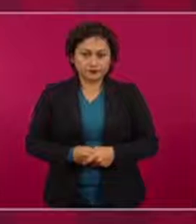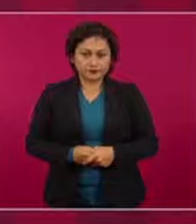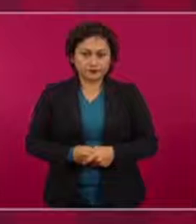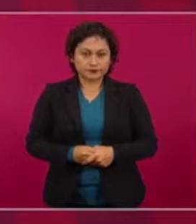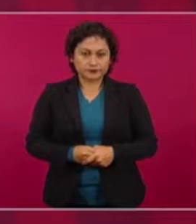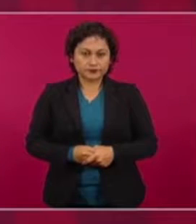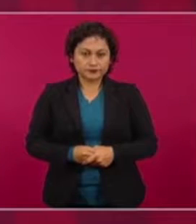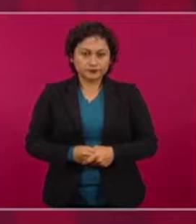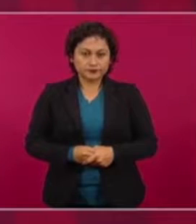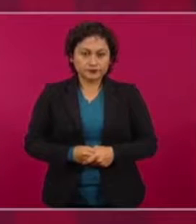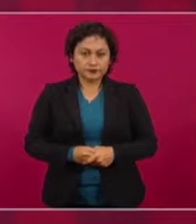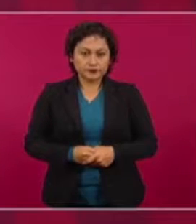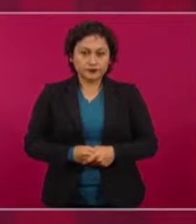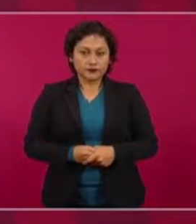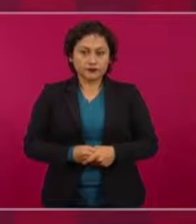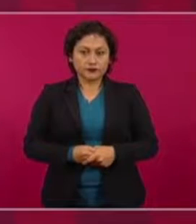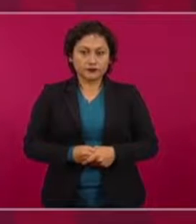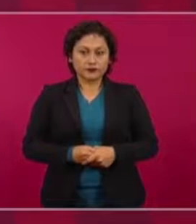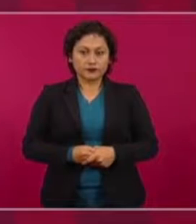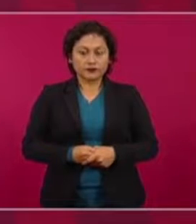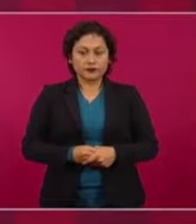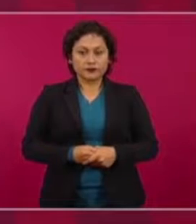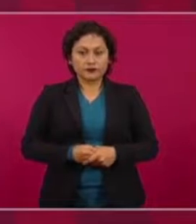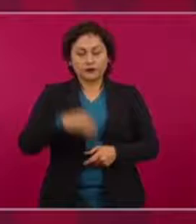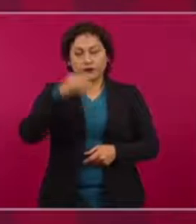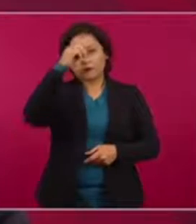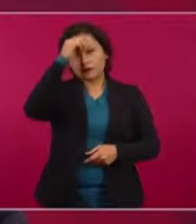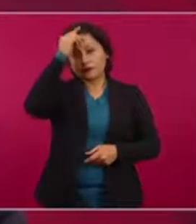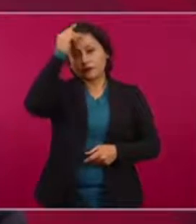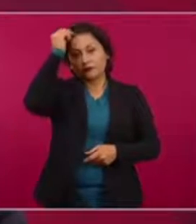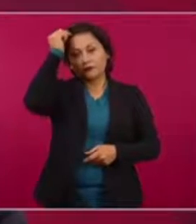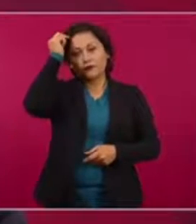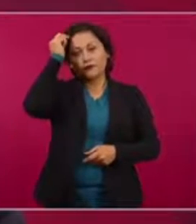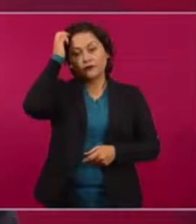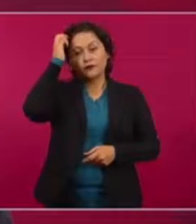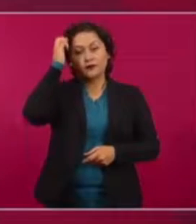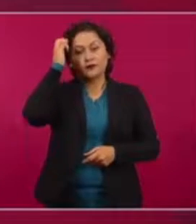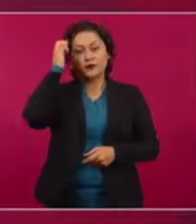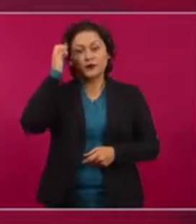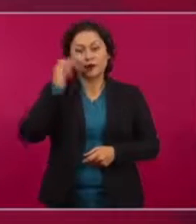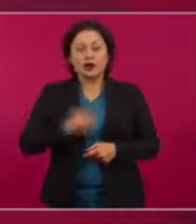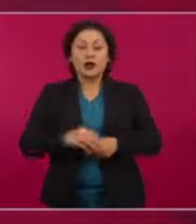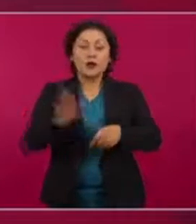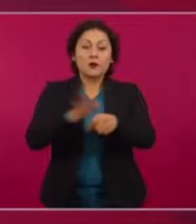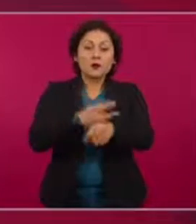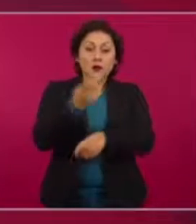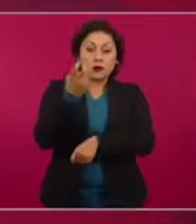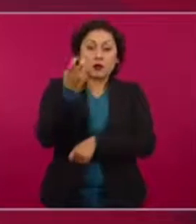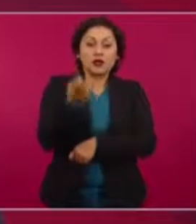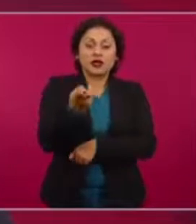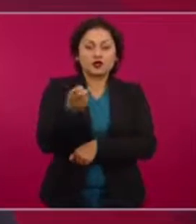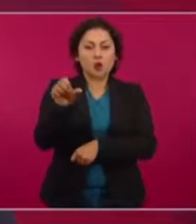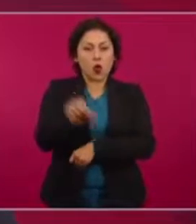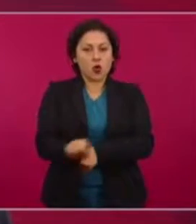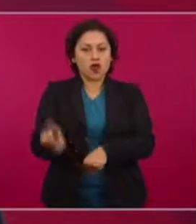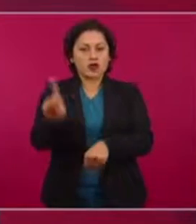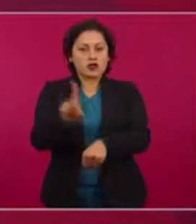De modo que, pues, eso es lo que hoy vamos a recordar